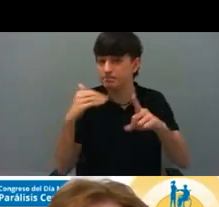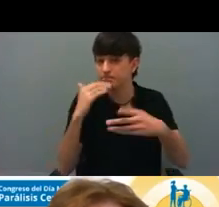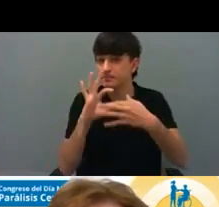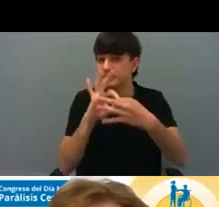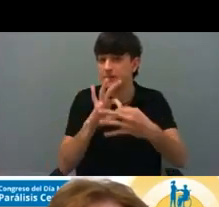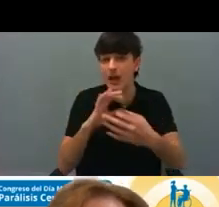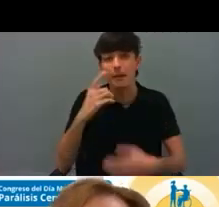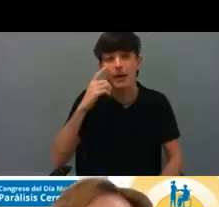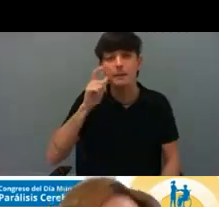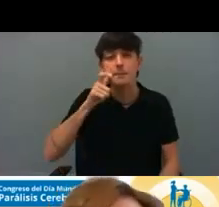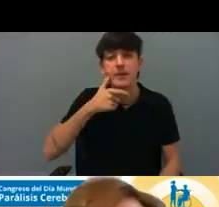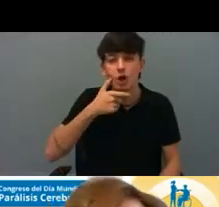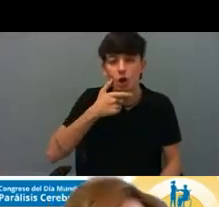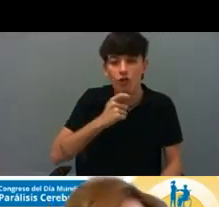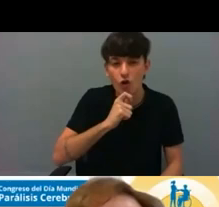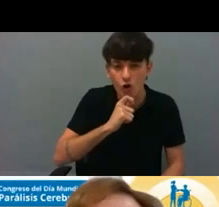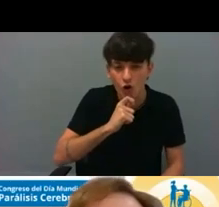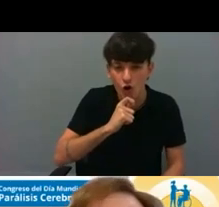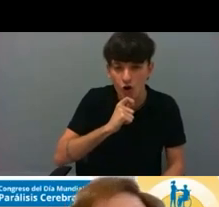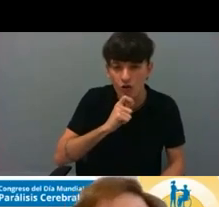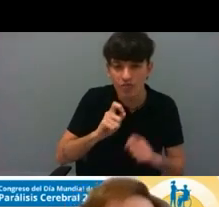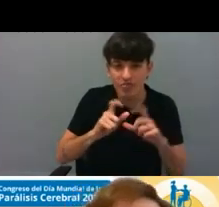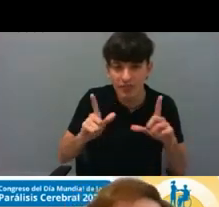micro para que tome la palabra.